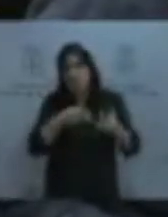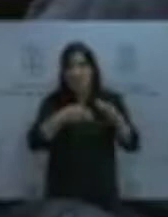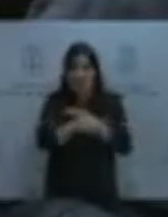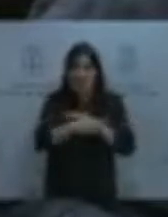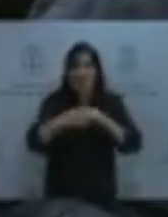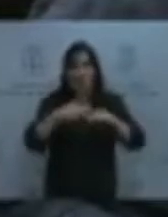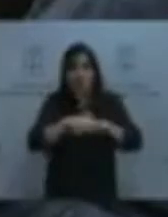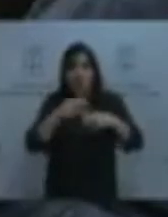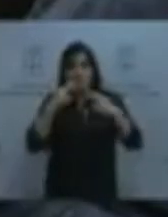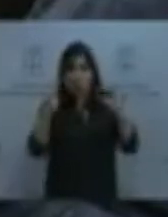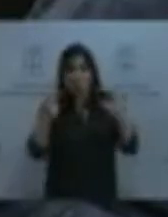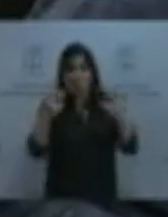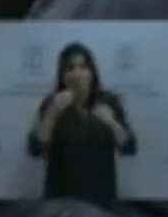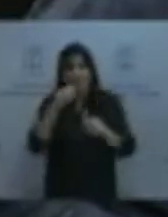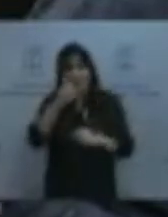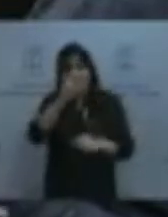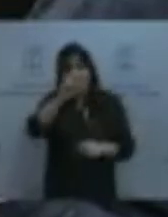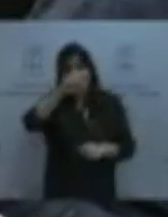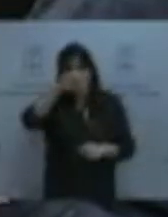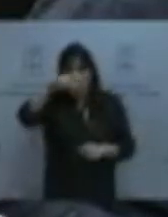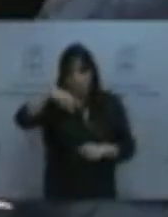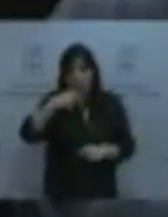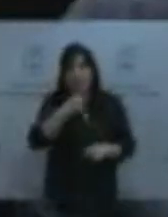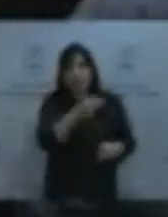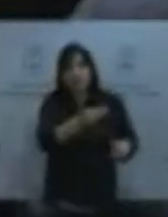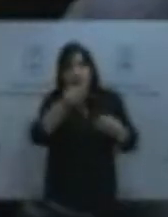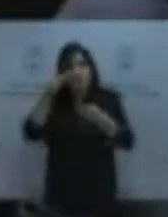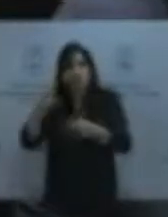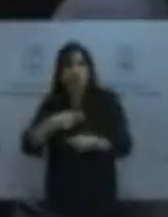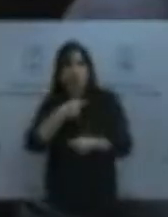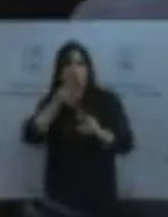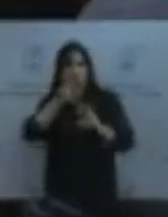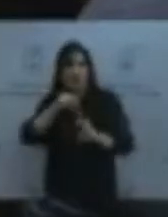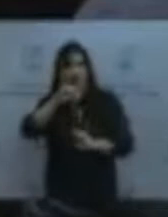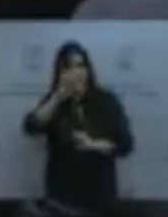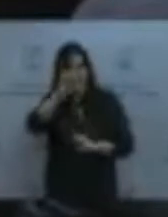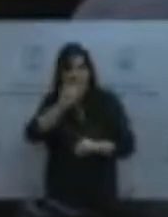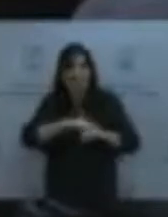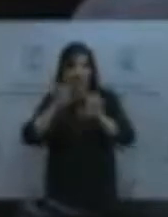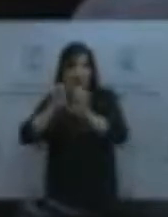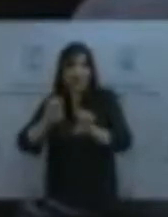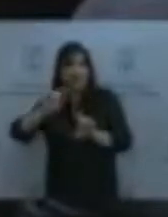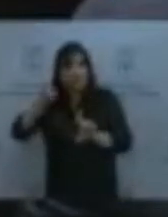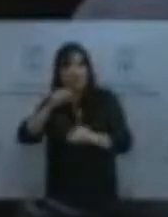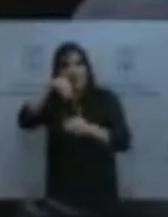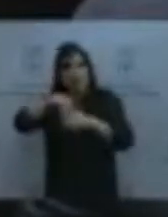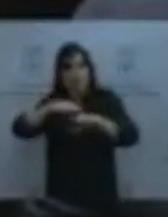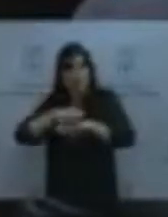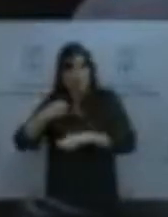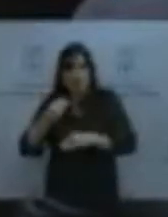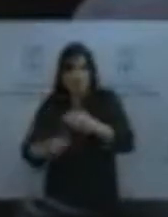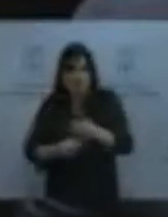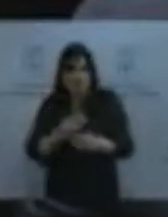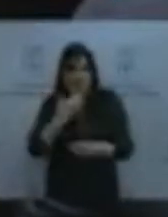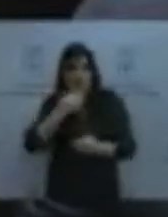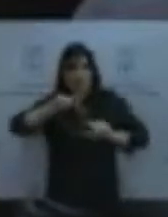facilitados a la Comisión de Investigación de HITPA para otras empresas que operan en la red Asturcom. Por ejemplo, Adamo, firmado el 1 de abril de 2010, o